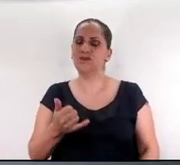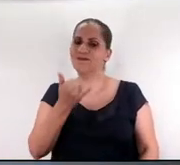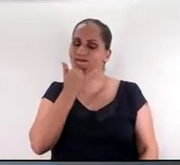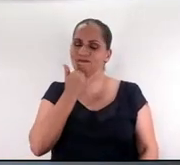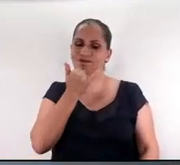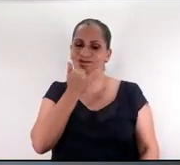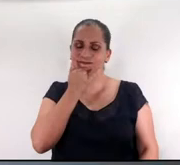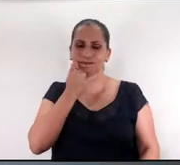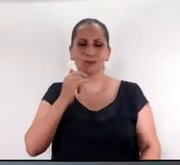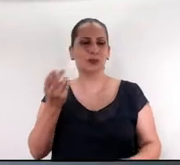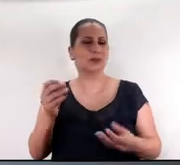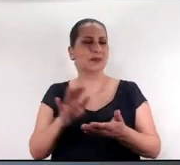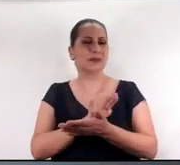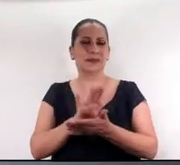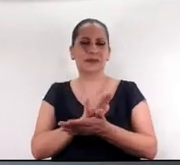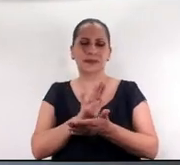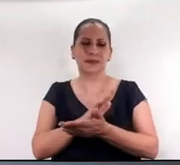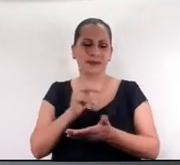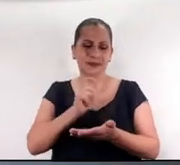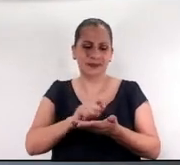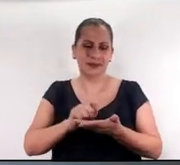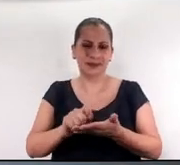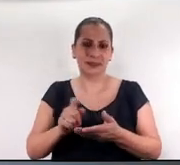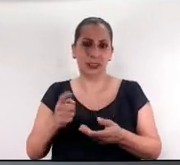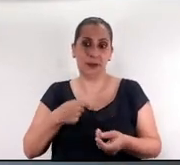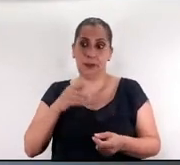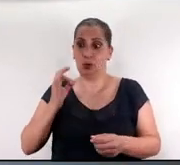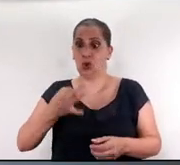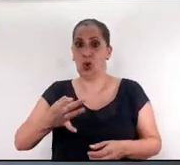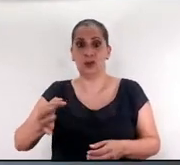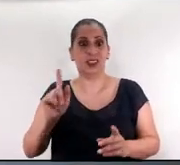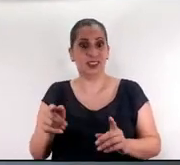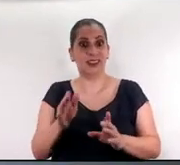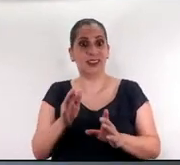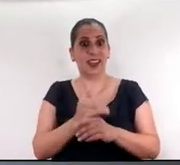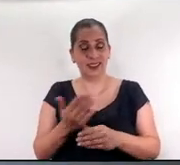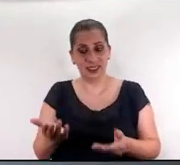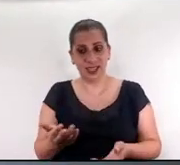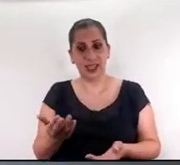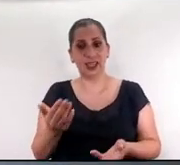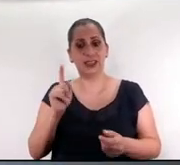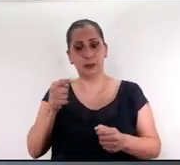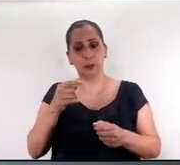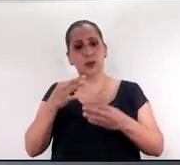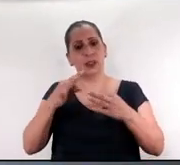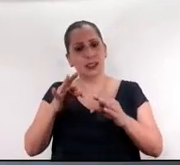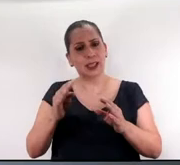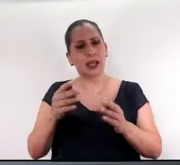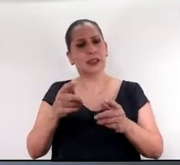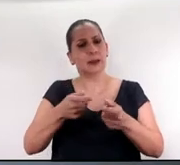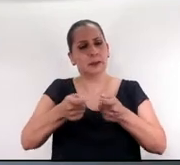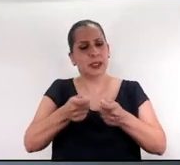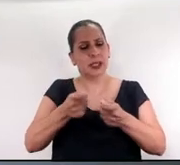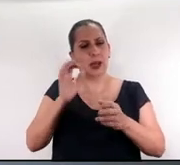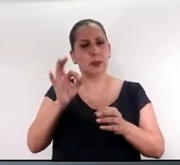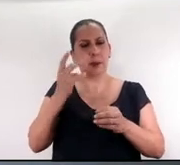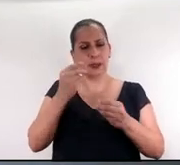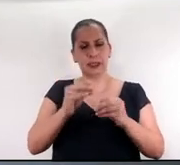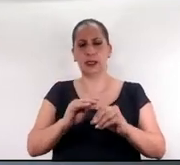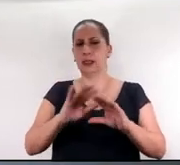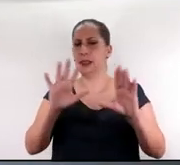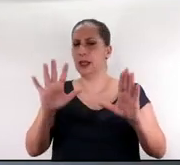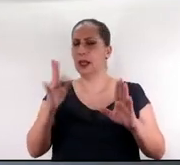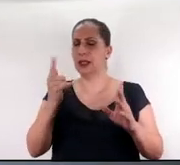seguir manejando, don Rodolfo, y que se requiere para seguir fomentando transparencia y oportunidades, sobre todo en